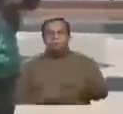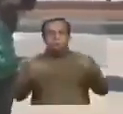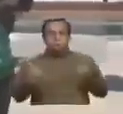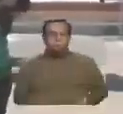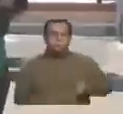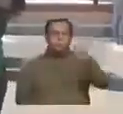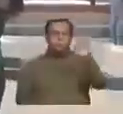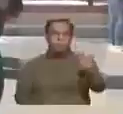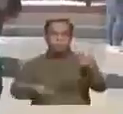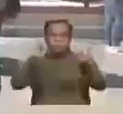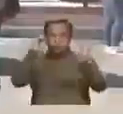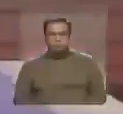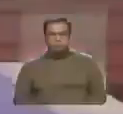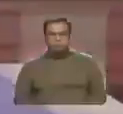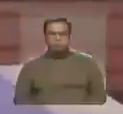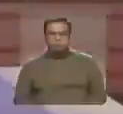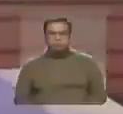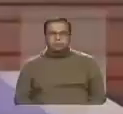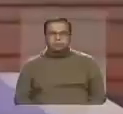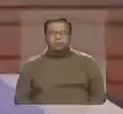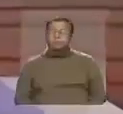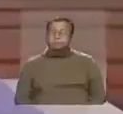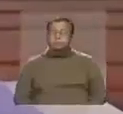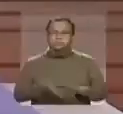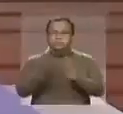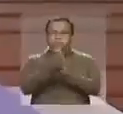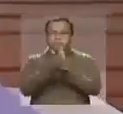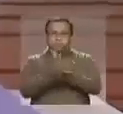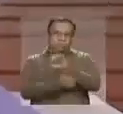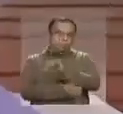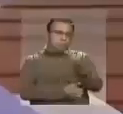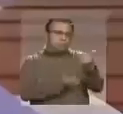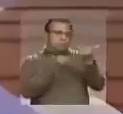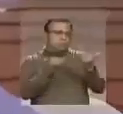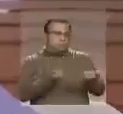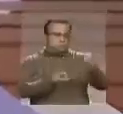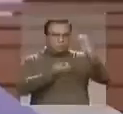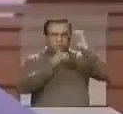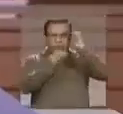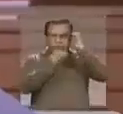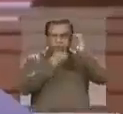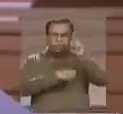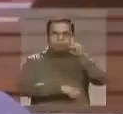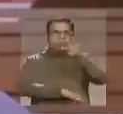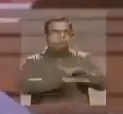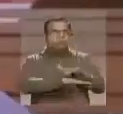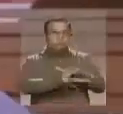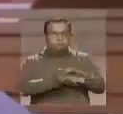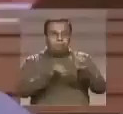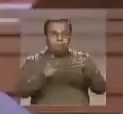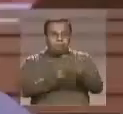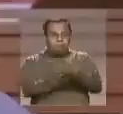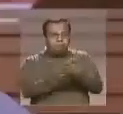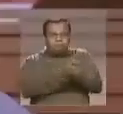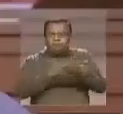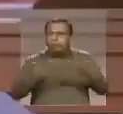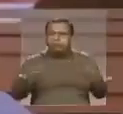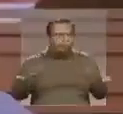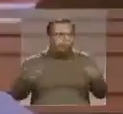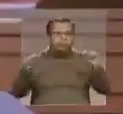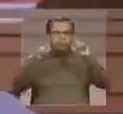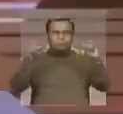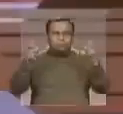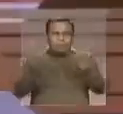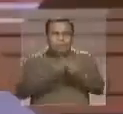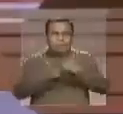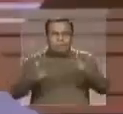ganar 2-0. Vamos pues. Estas informaciones y otras en Ahora, un podcast a las 6 de la tarde. Allí hablaremos de la